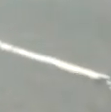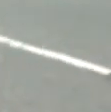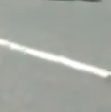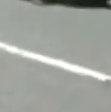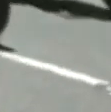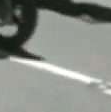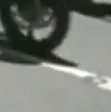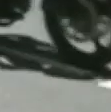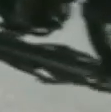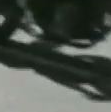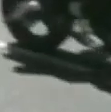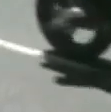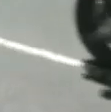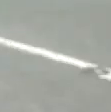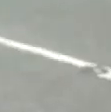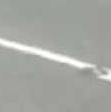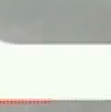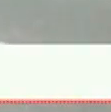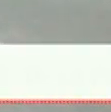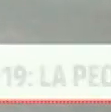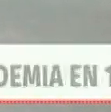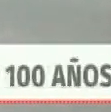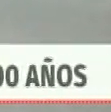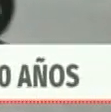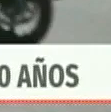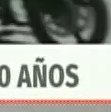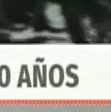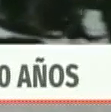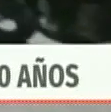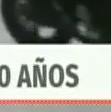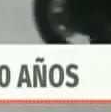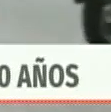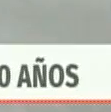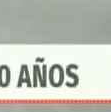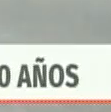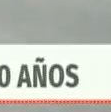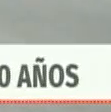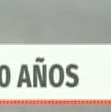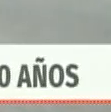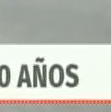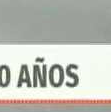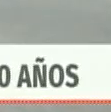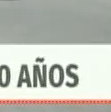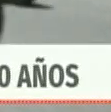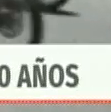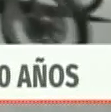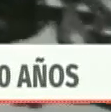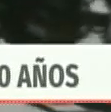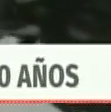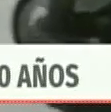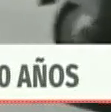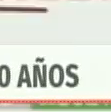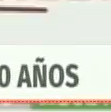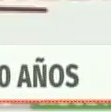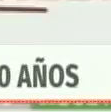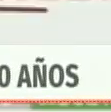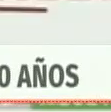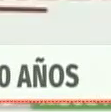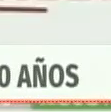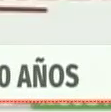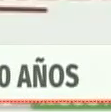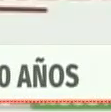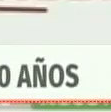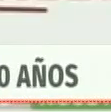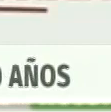su vivienda. ¿Pero qué hubiese sucedido si desde hace 4 semanas no se hubieran tomado estas acciones? Las